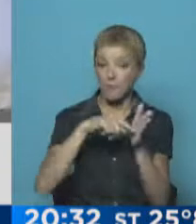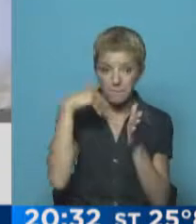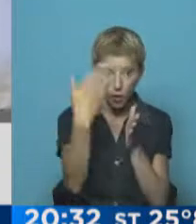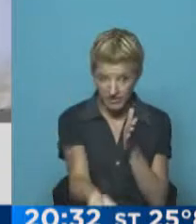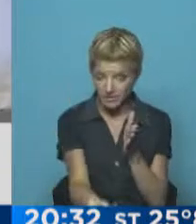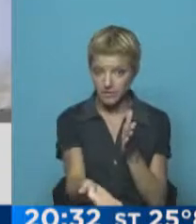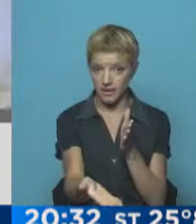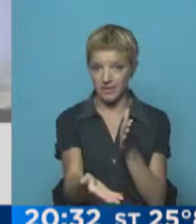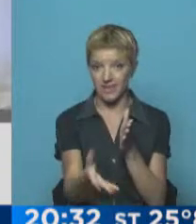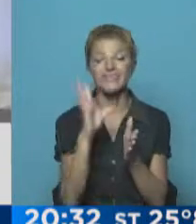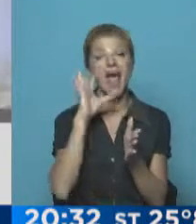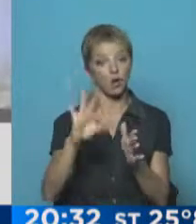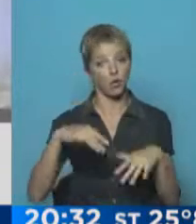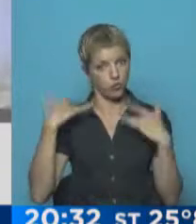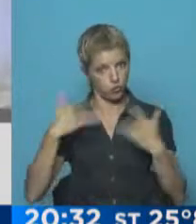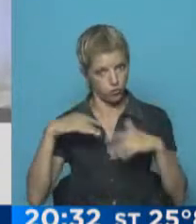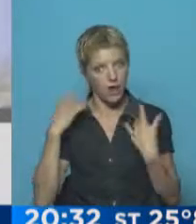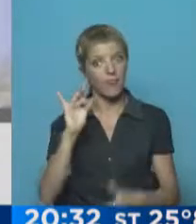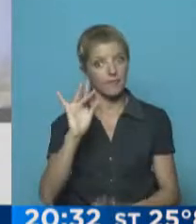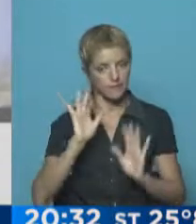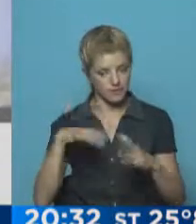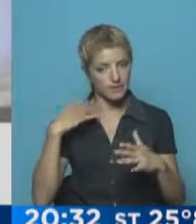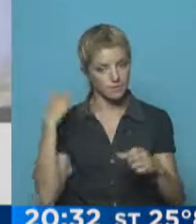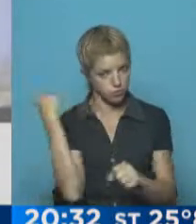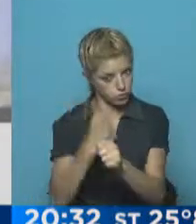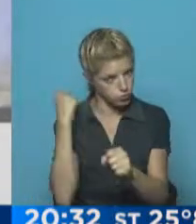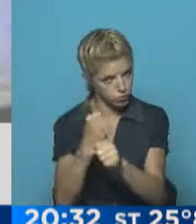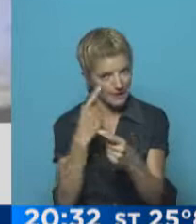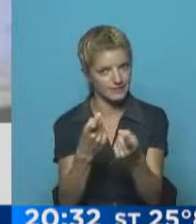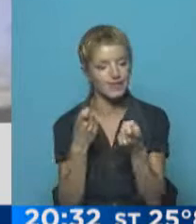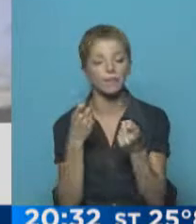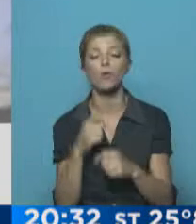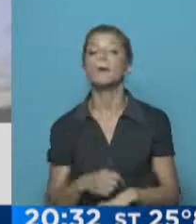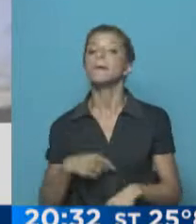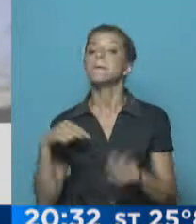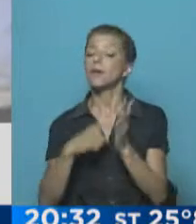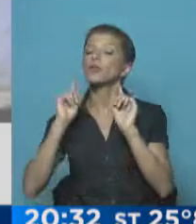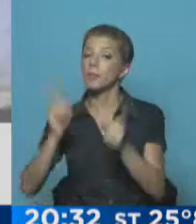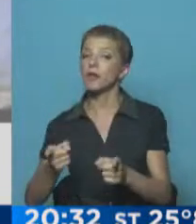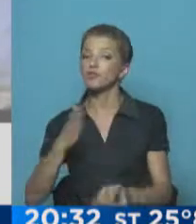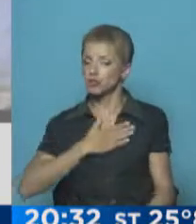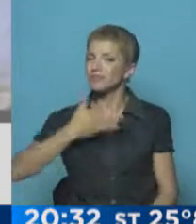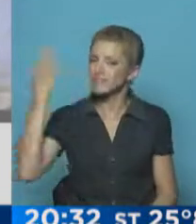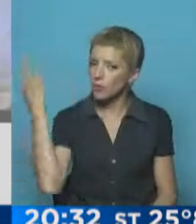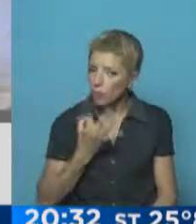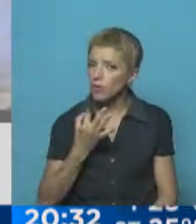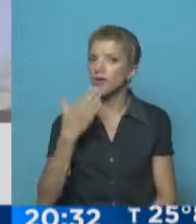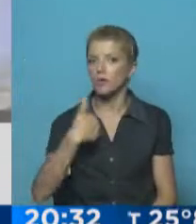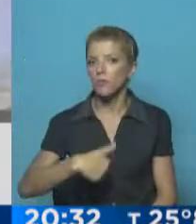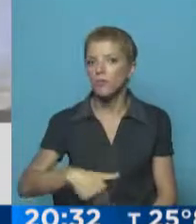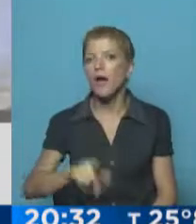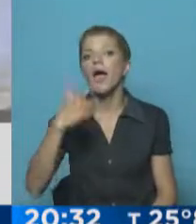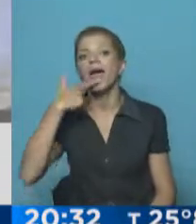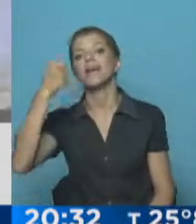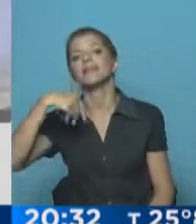área metropolitana, es una tarea enorme, pero también tenemos seguro y asumo que vamos a tener la mejor recepción por parte